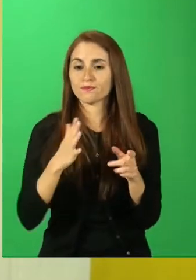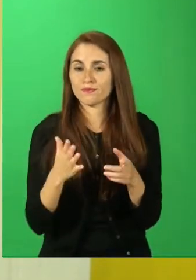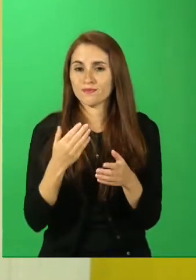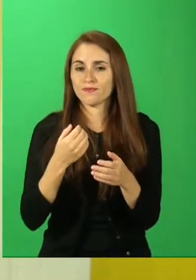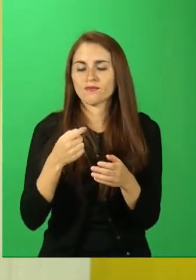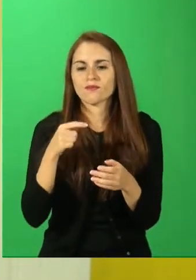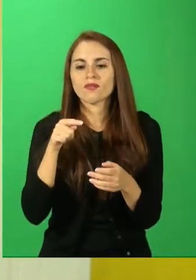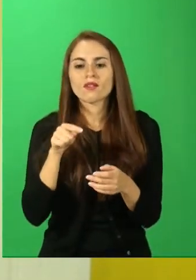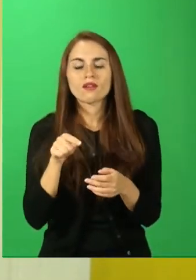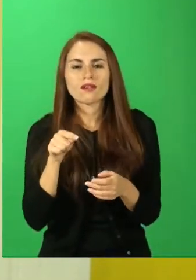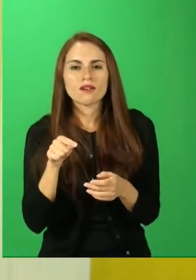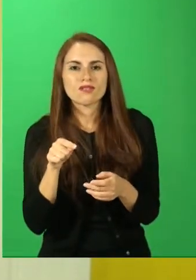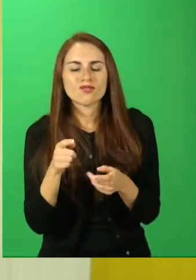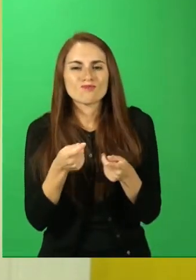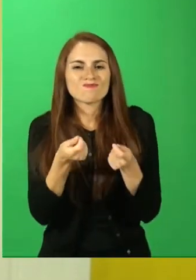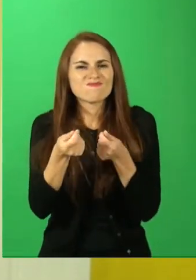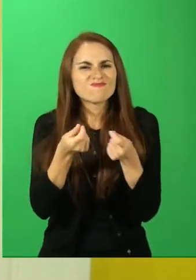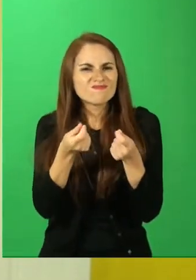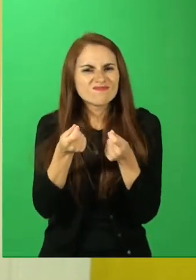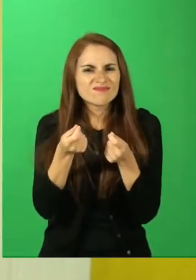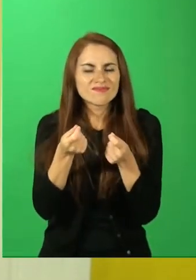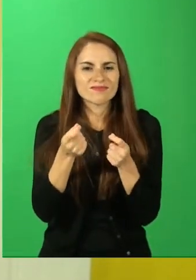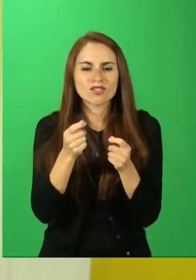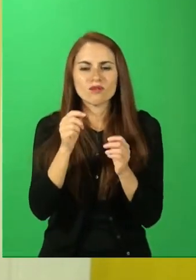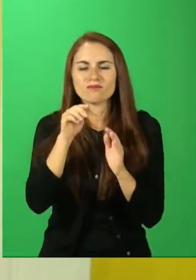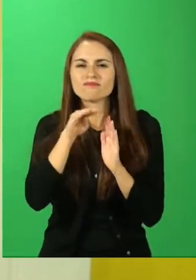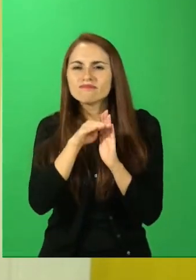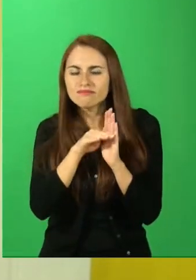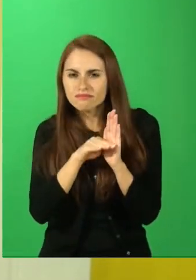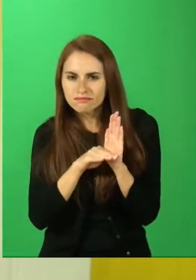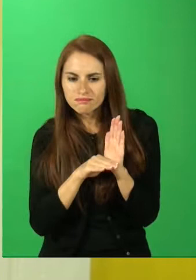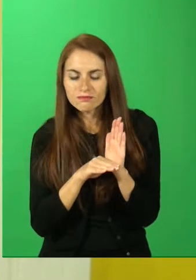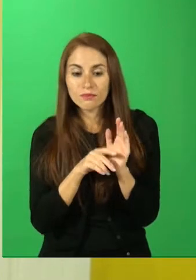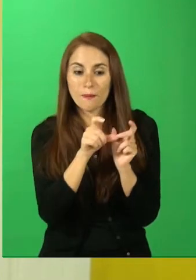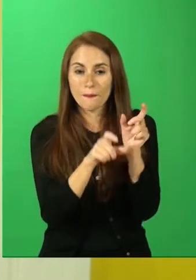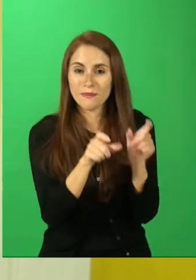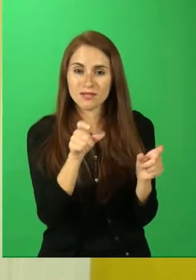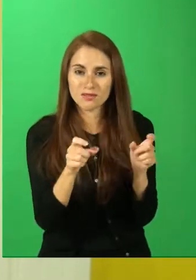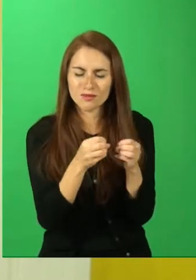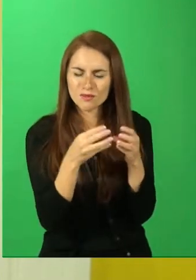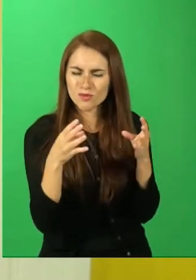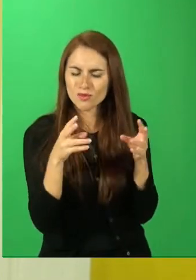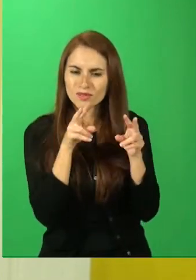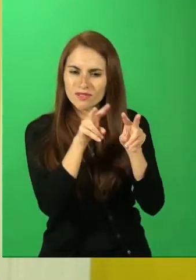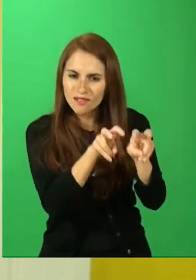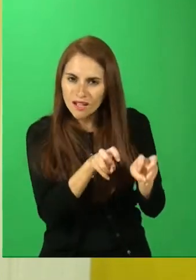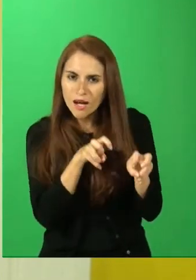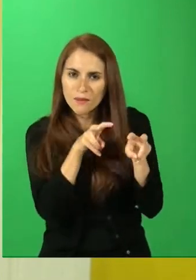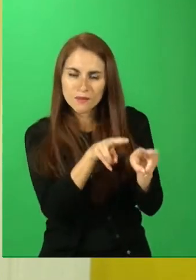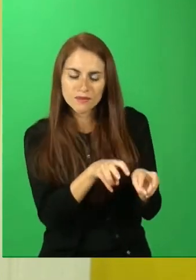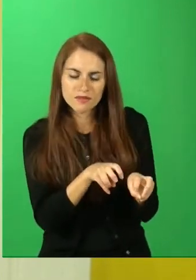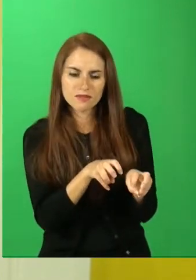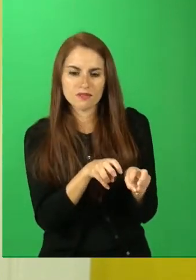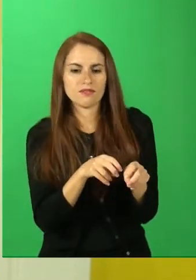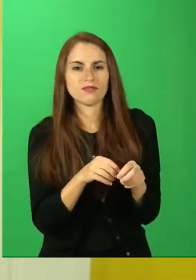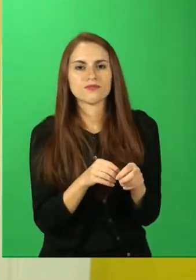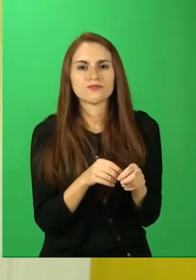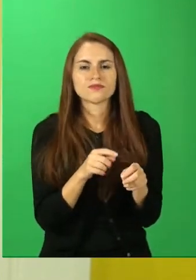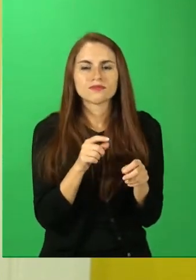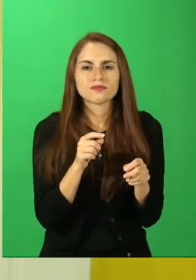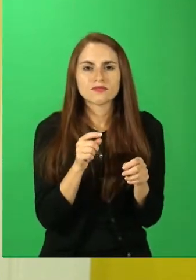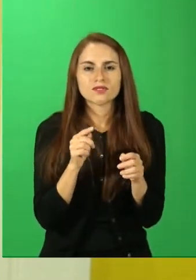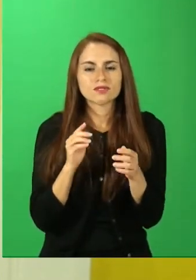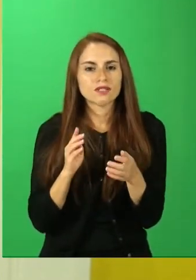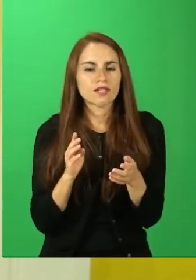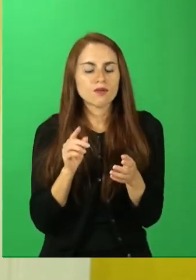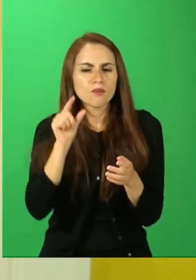muy atrasada económicamente. El 80% de la gente era campesina. Había un muy incipiente,